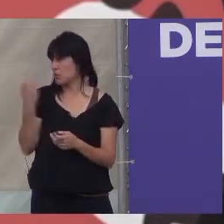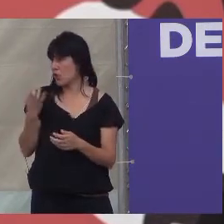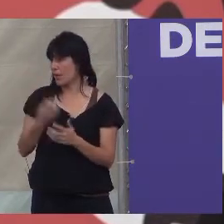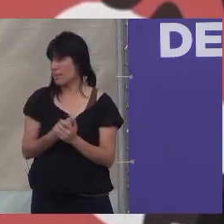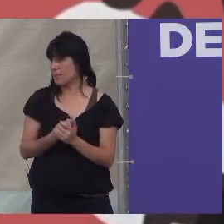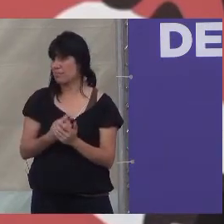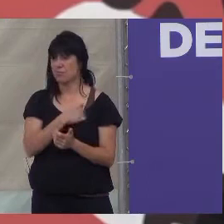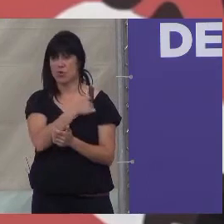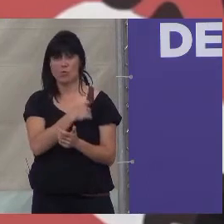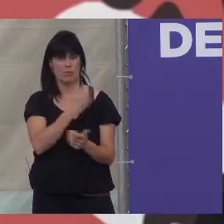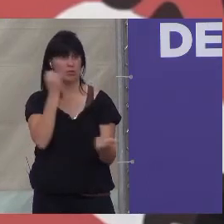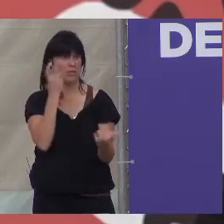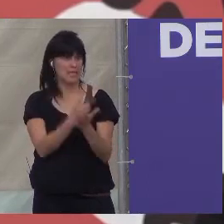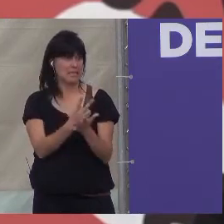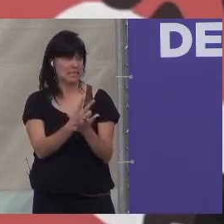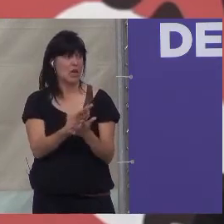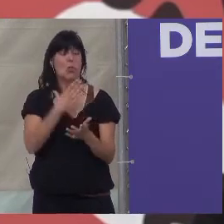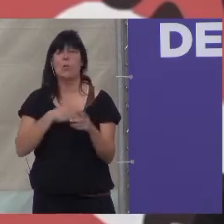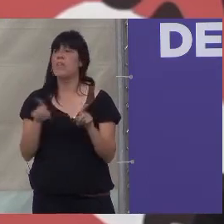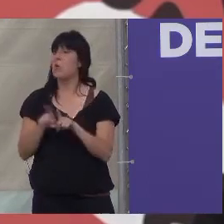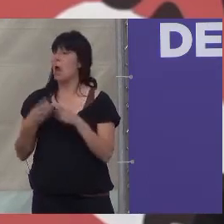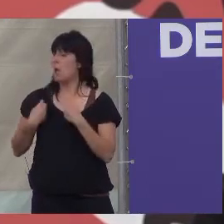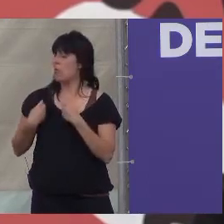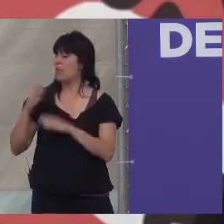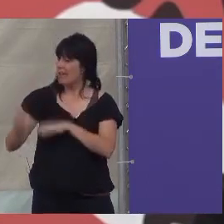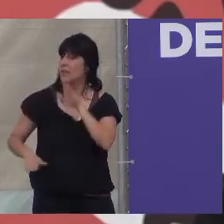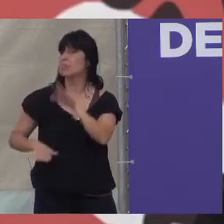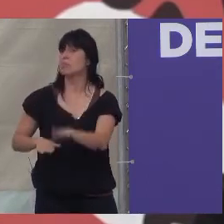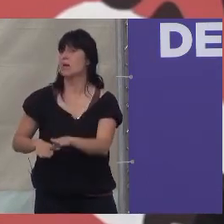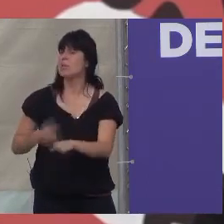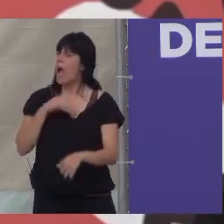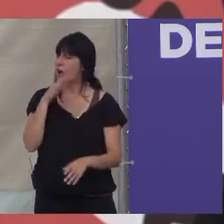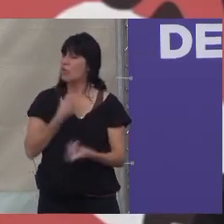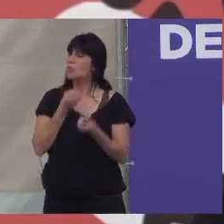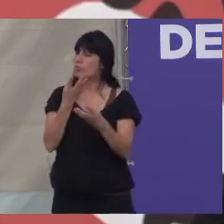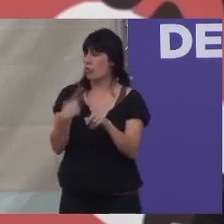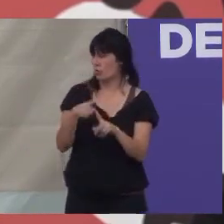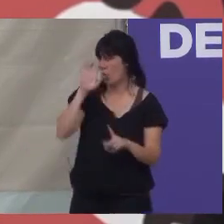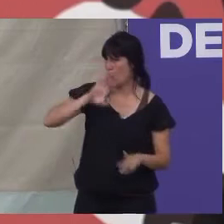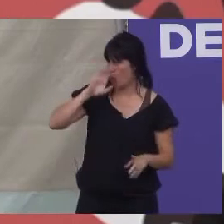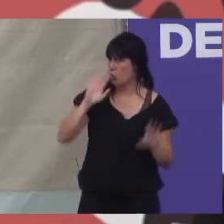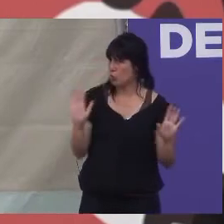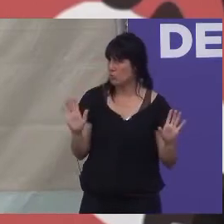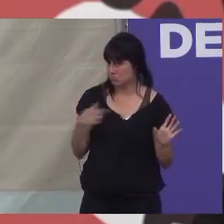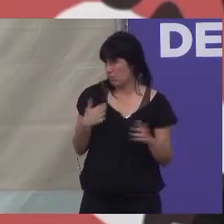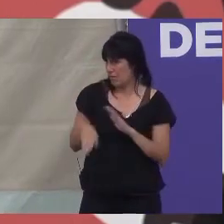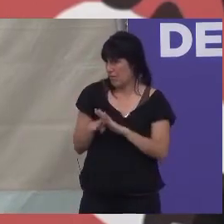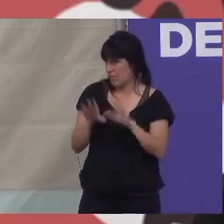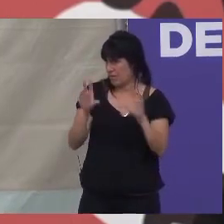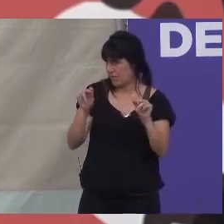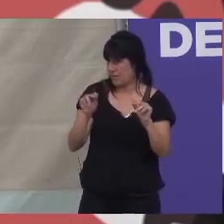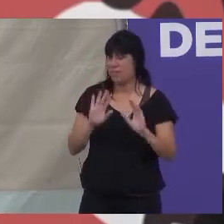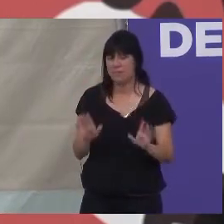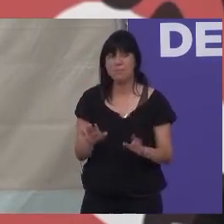la Comisión de Garantías puede ser otro paso más. Es curioso lo que voy a decir, ya con esto me despido. Dicen